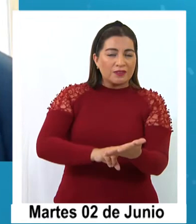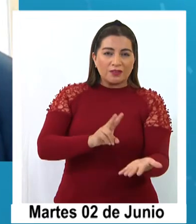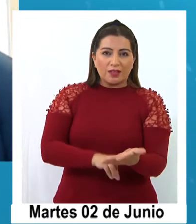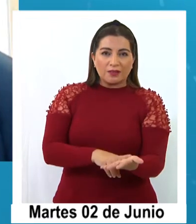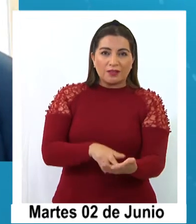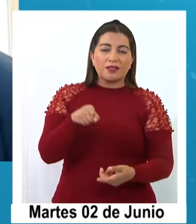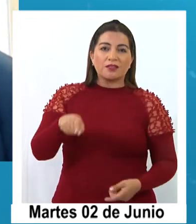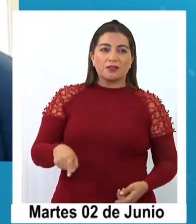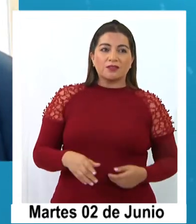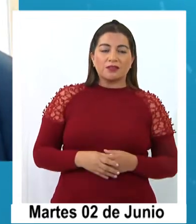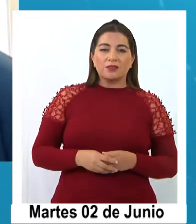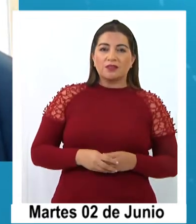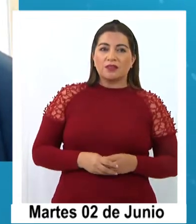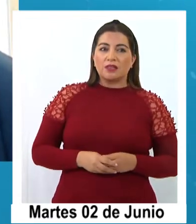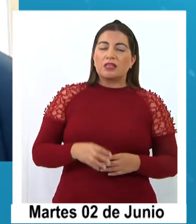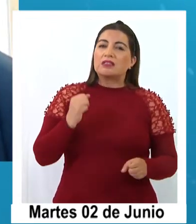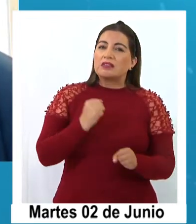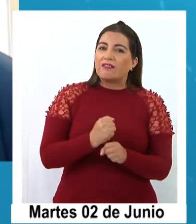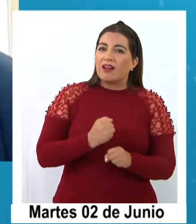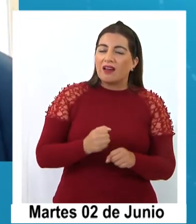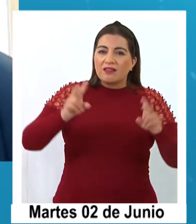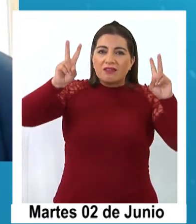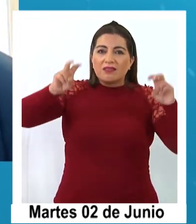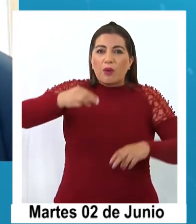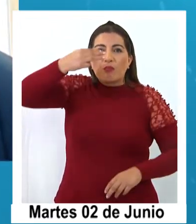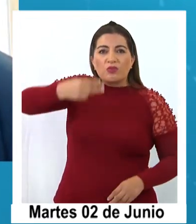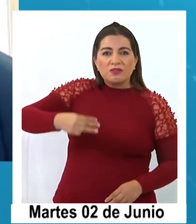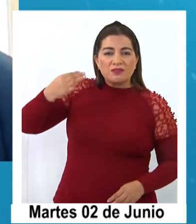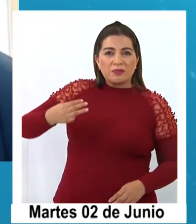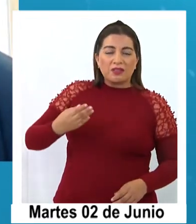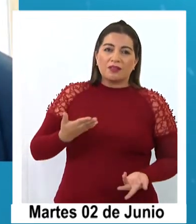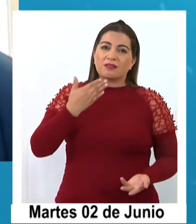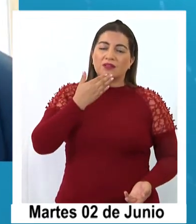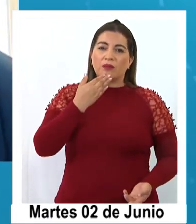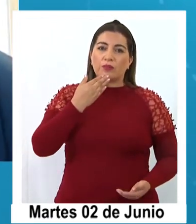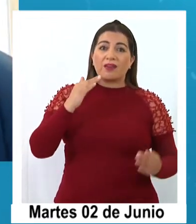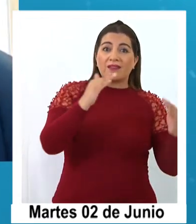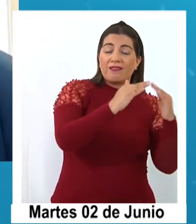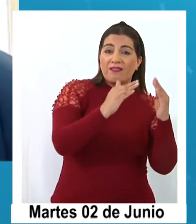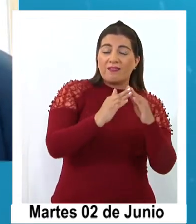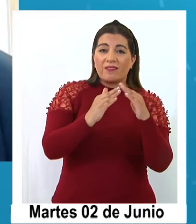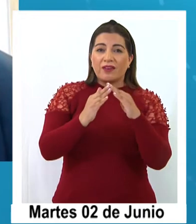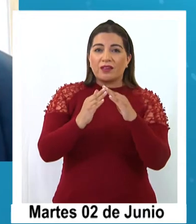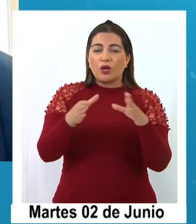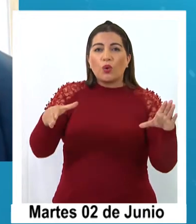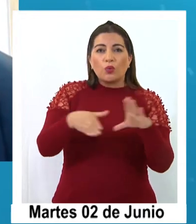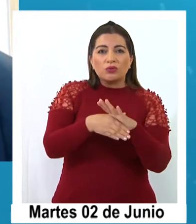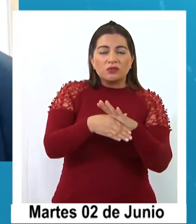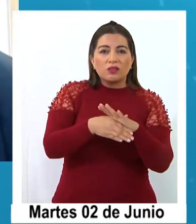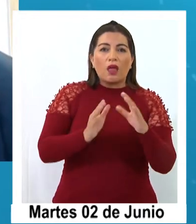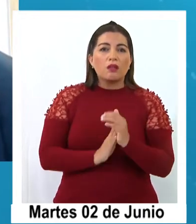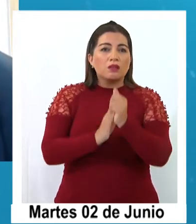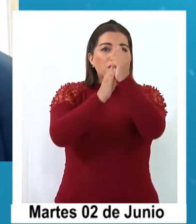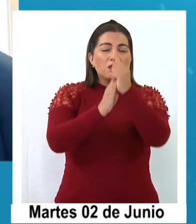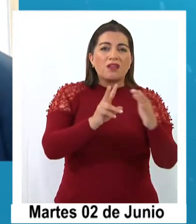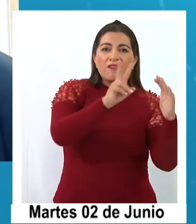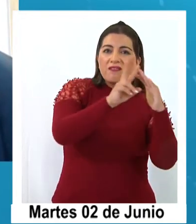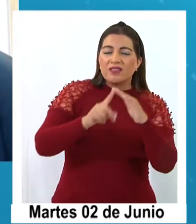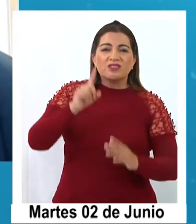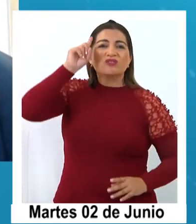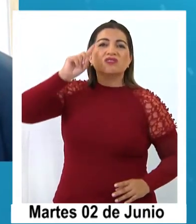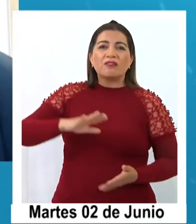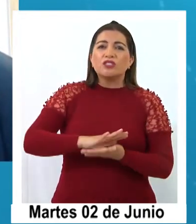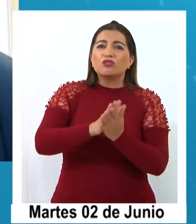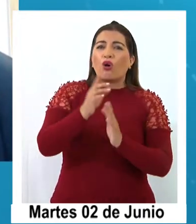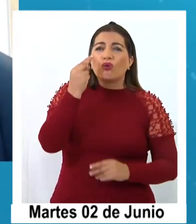y por supuesto que se tiene que trabajar a nivel de municipios, incluso de las juntas vecinales, porque el dirigente de la junta vecinal sabe totalmente,